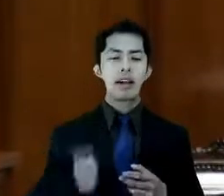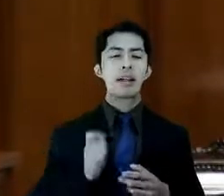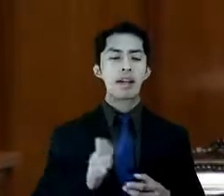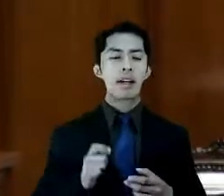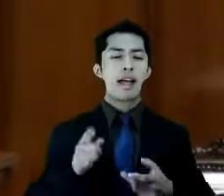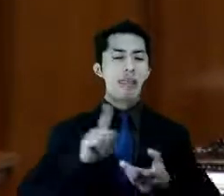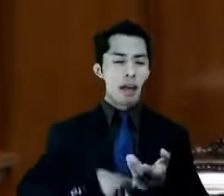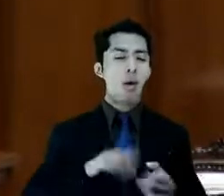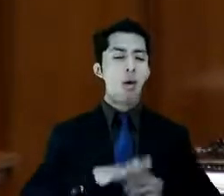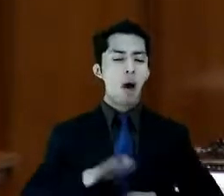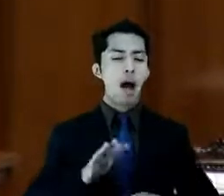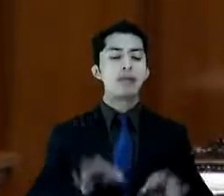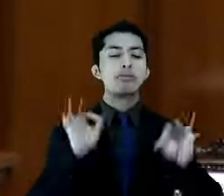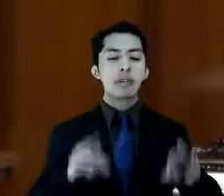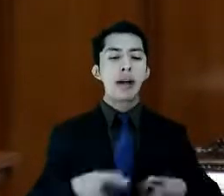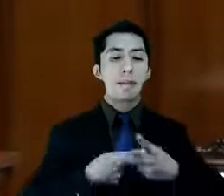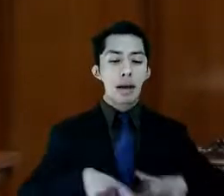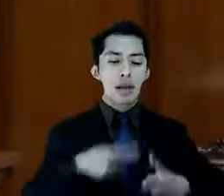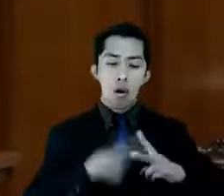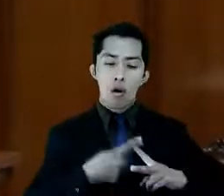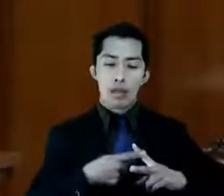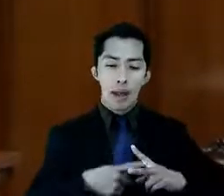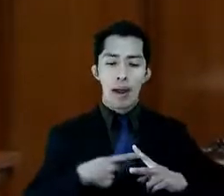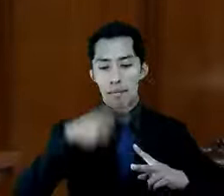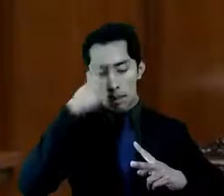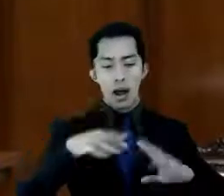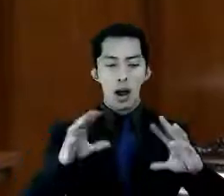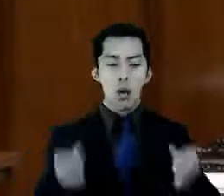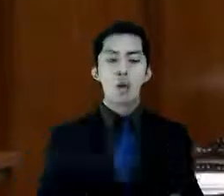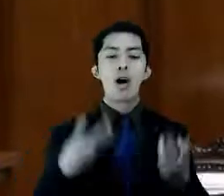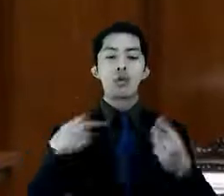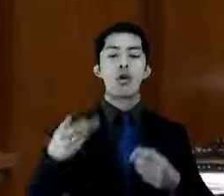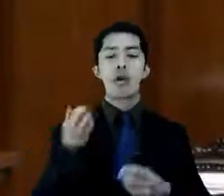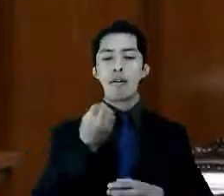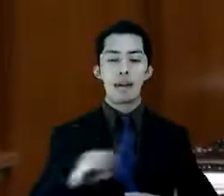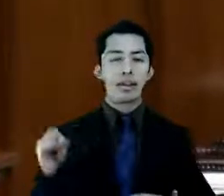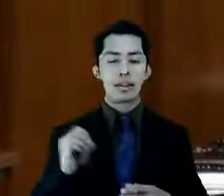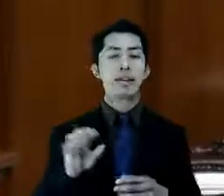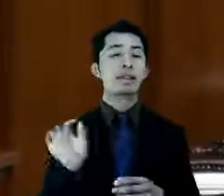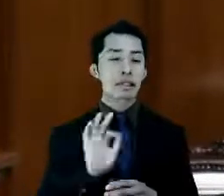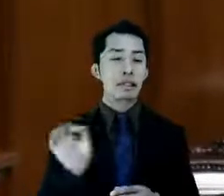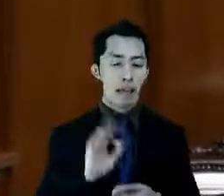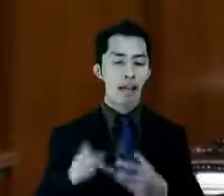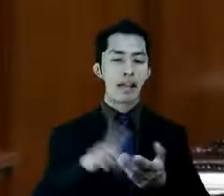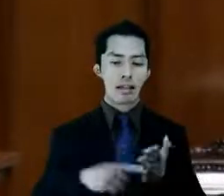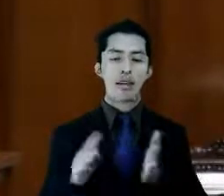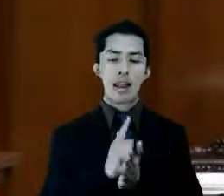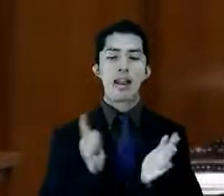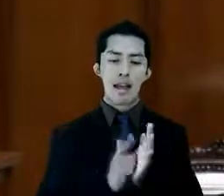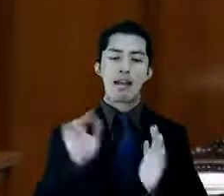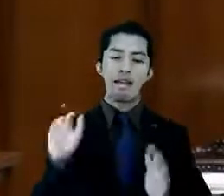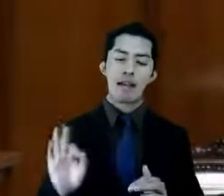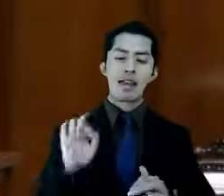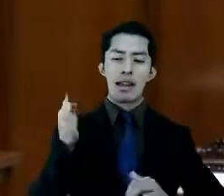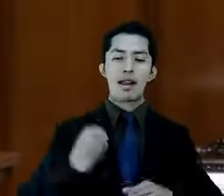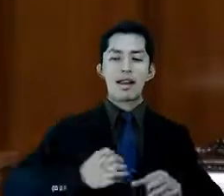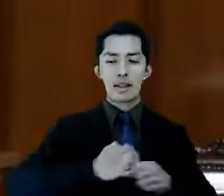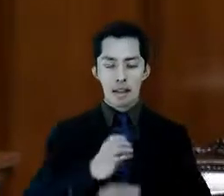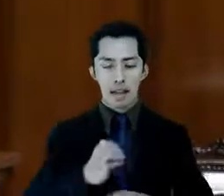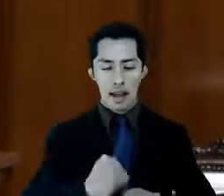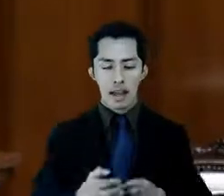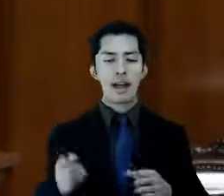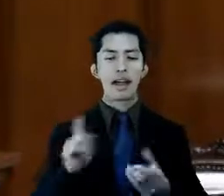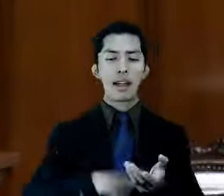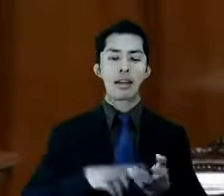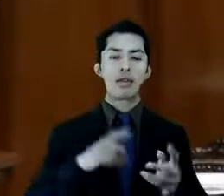o referencia, para determinar la cuantía de las obligaciones, supuestos previstos en la Ley Federal, Estatal, de